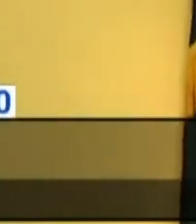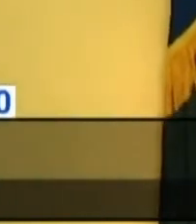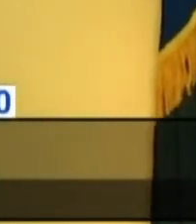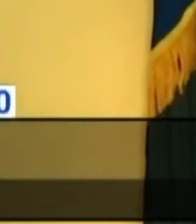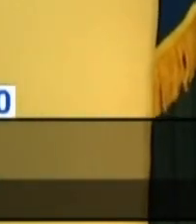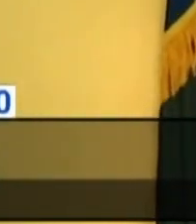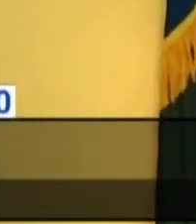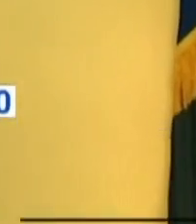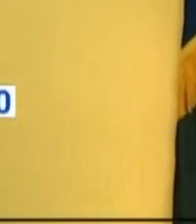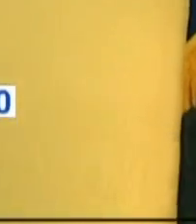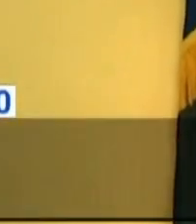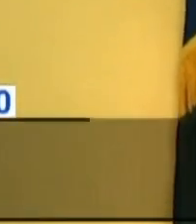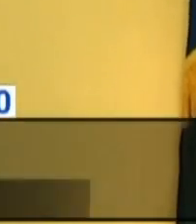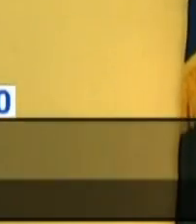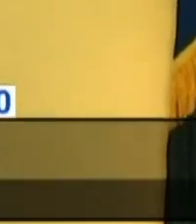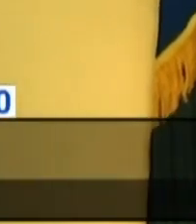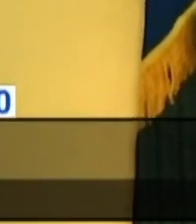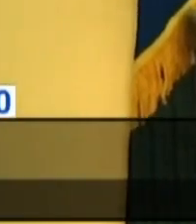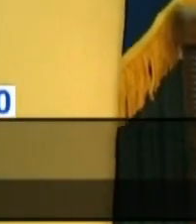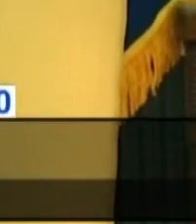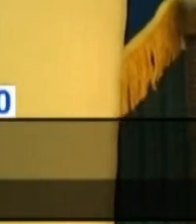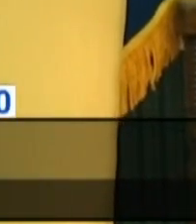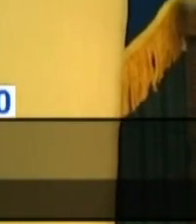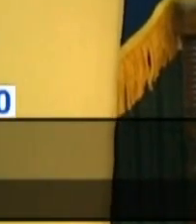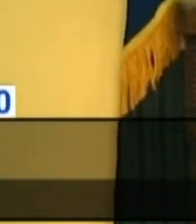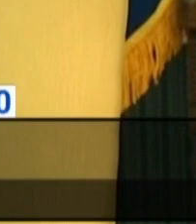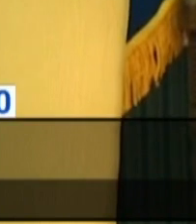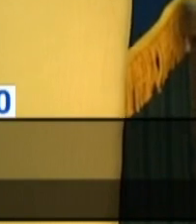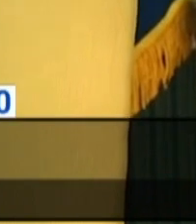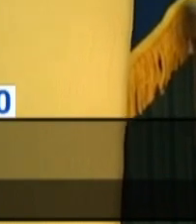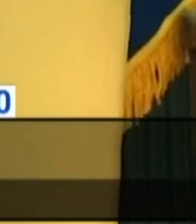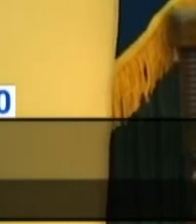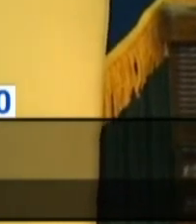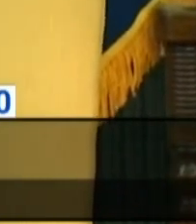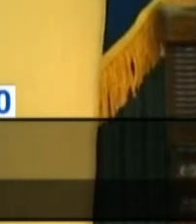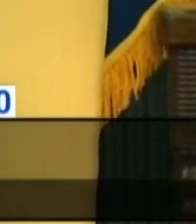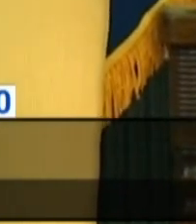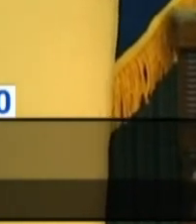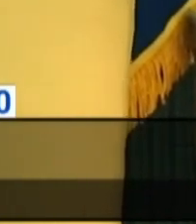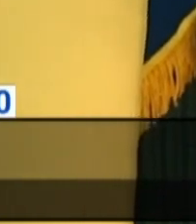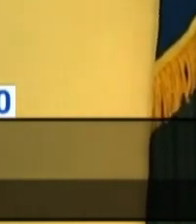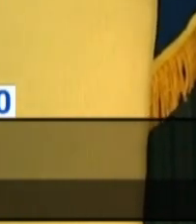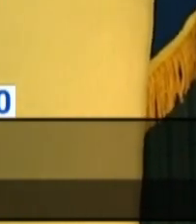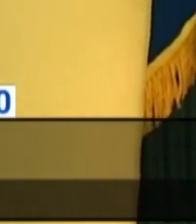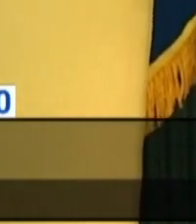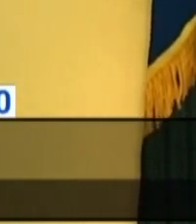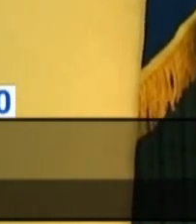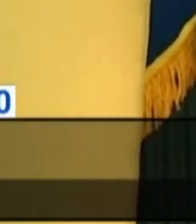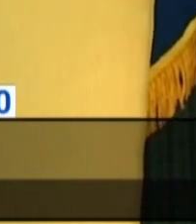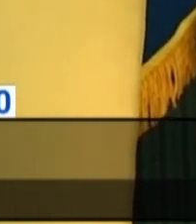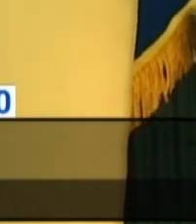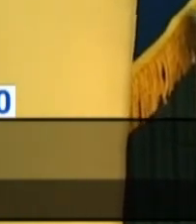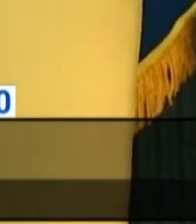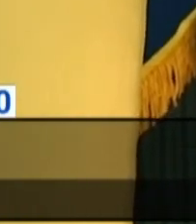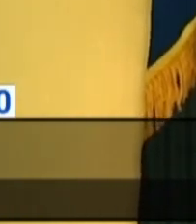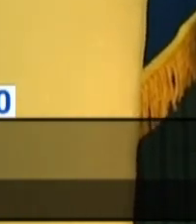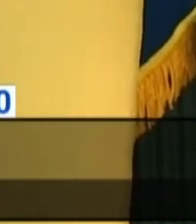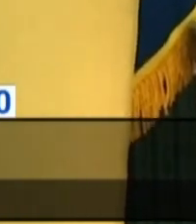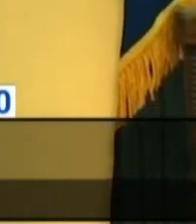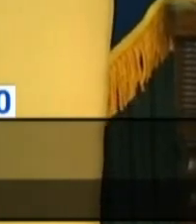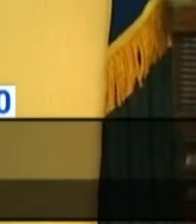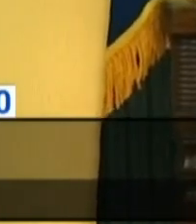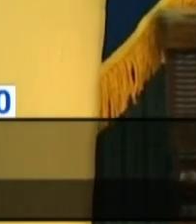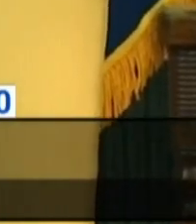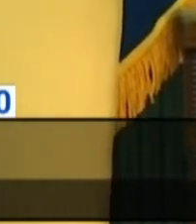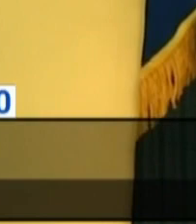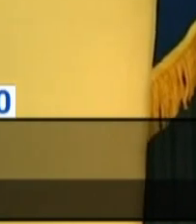Tenemos a los líderes del Congreso aquí con nosotros y tenemos mucho que discutir, incluyendo el hecho de que hay un huracán nuevo que se dirige hacia Florida y Puerto